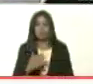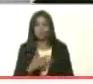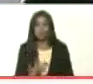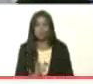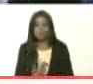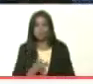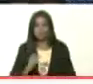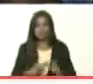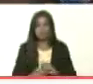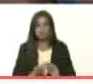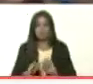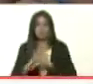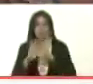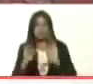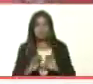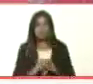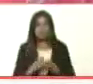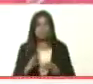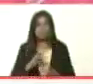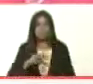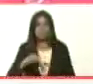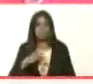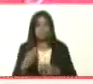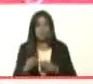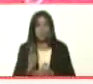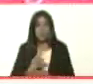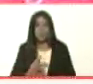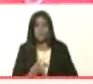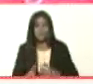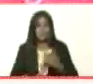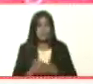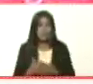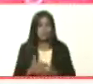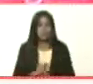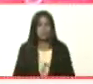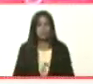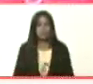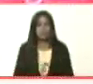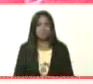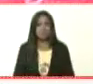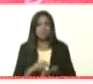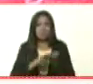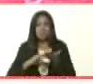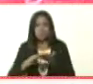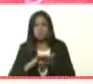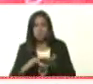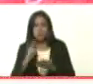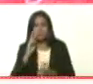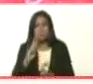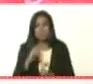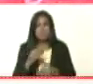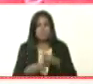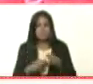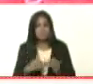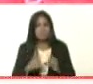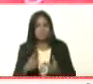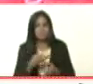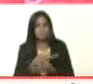las cosas fueran más rápidas, con calidad, bien hechas, pero más